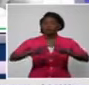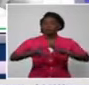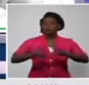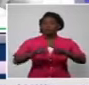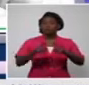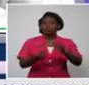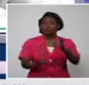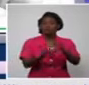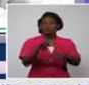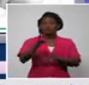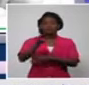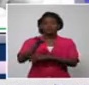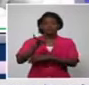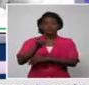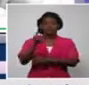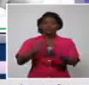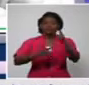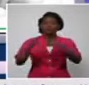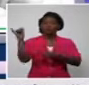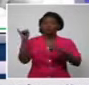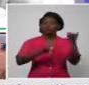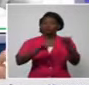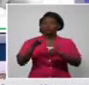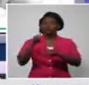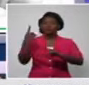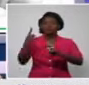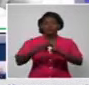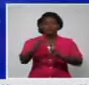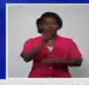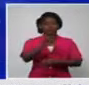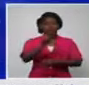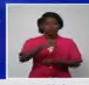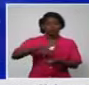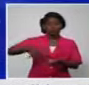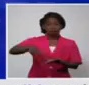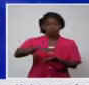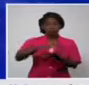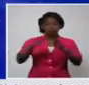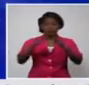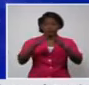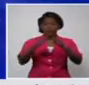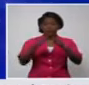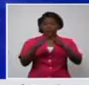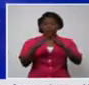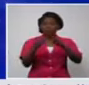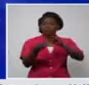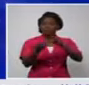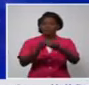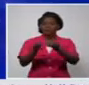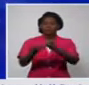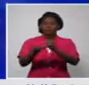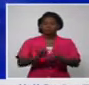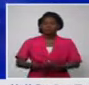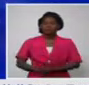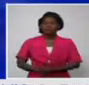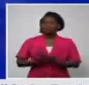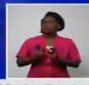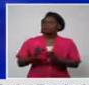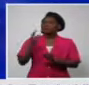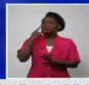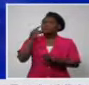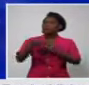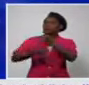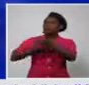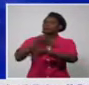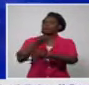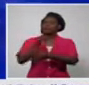entre importados y autóctonos, y veíamos, doctor, usted explicaba durante el parte que también presentó algunas dificultades en el